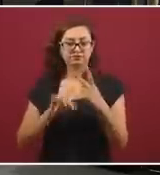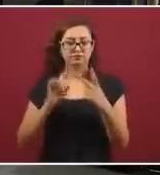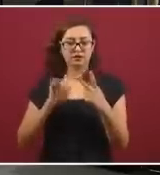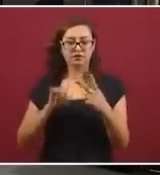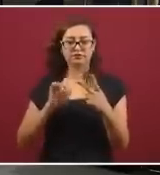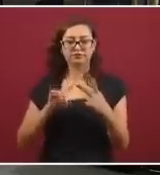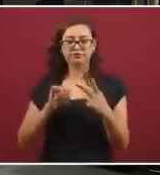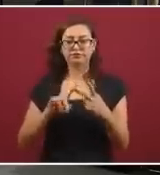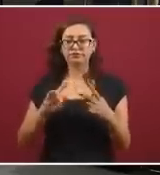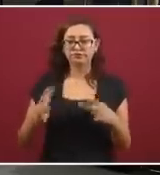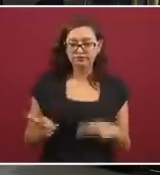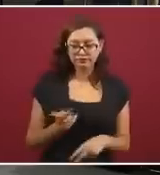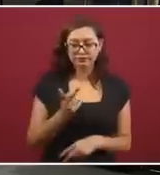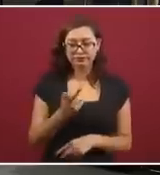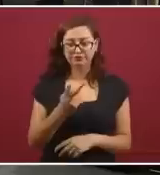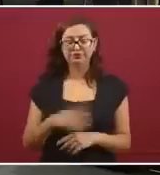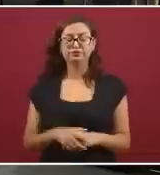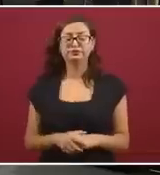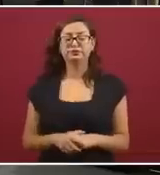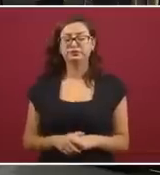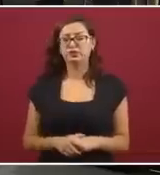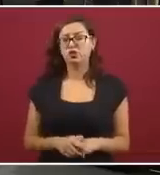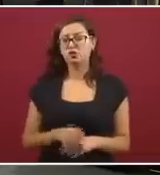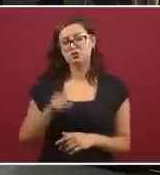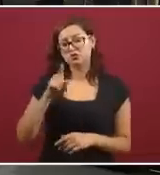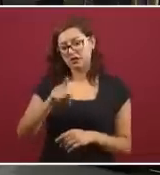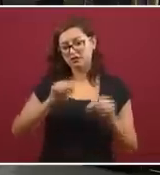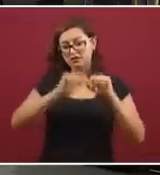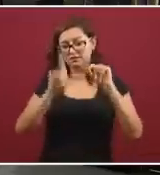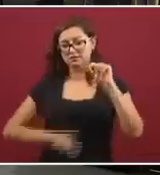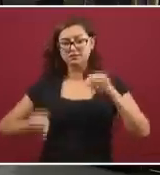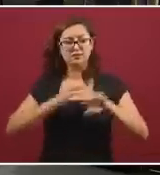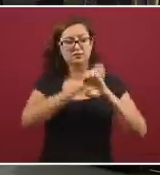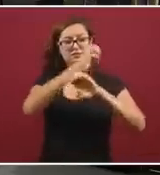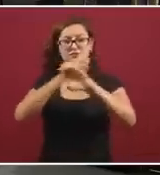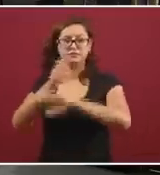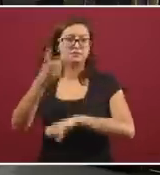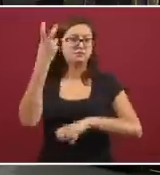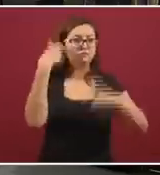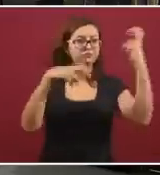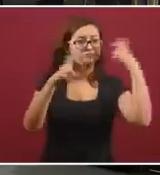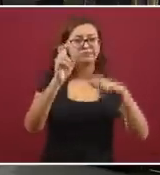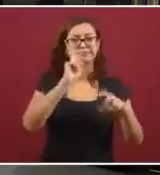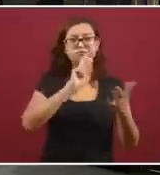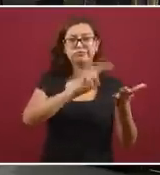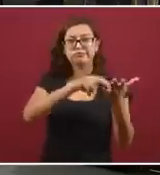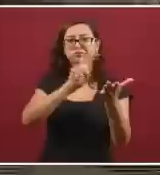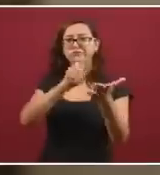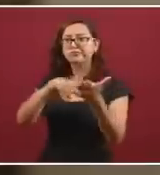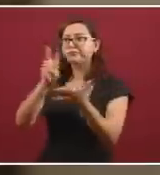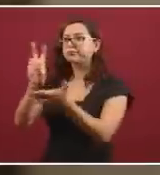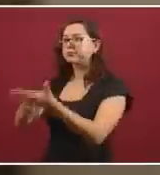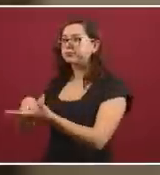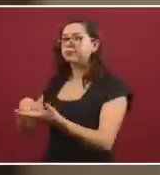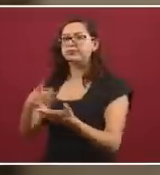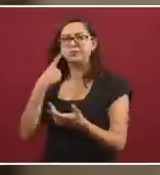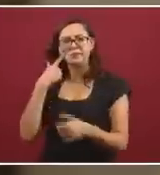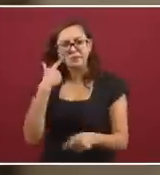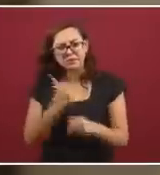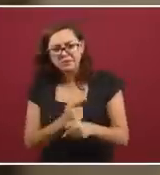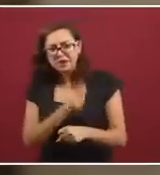se entera de las obras pendientes en las que tiene que ver el gobierno federal incluyendo aquellas que generan